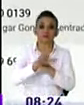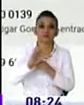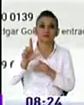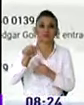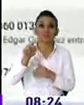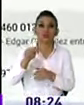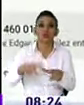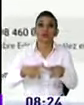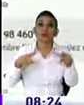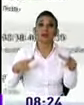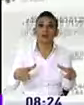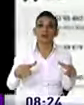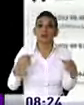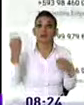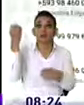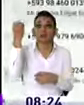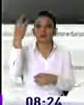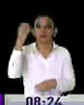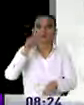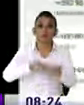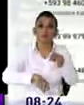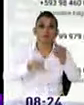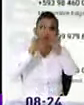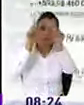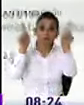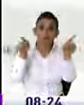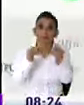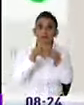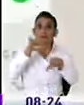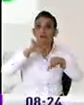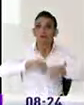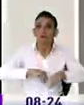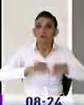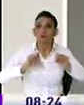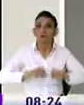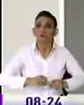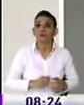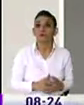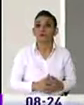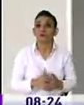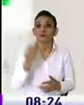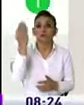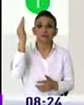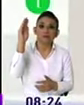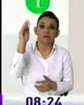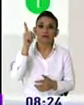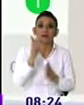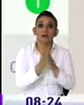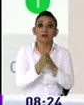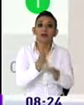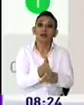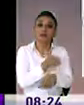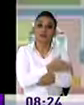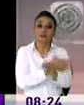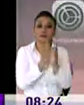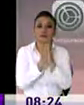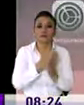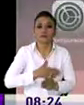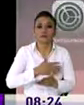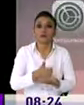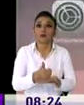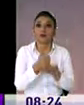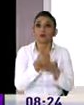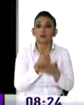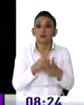señalética en mal estado. Señalética en muy mal estado. Miren ustedes. y nos pidieron de favor que ayudemos a